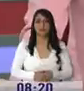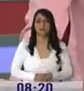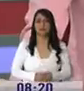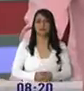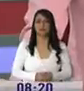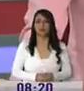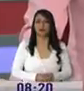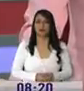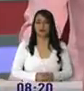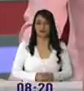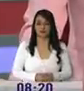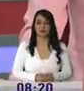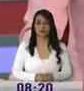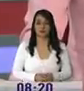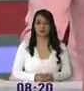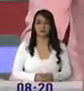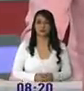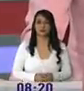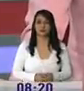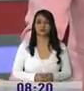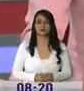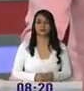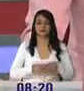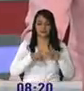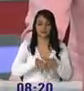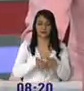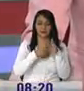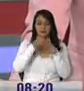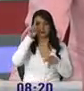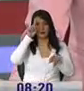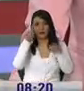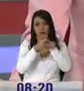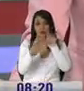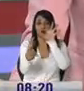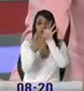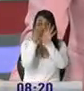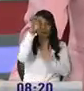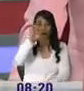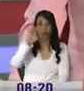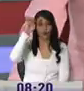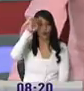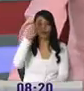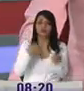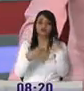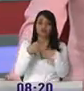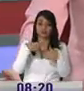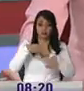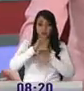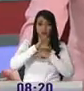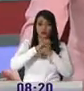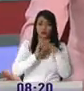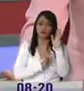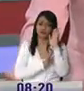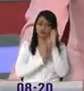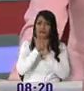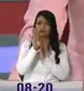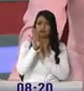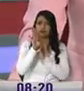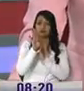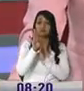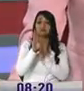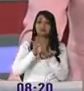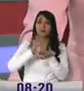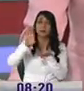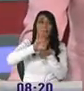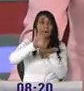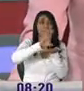com y desde la puesta en vigencia del acuerdo comercial con la Unión Europea el país ha tenido un ingreso por exportaciones correspondiente